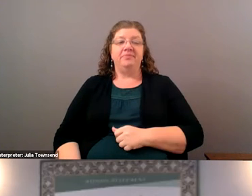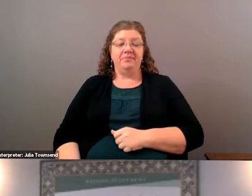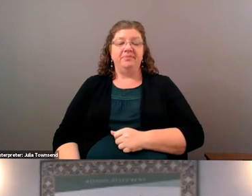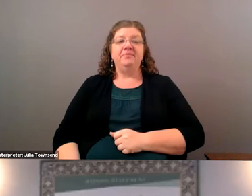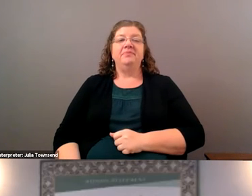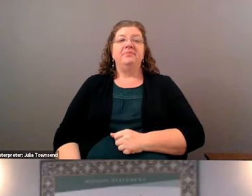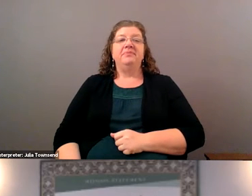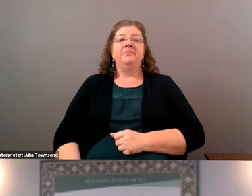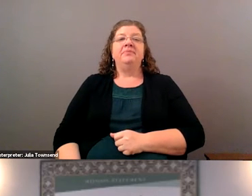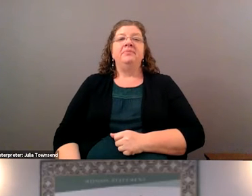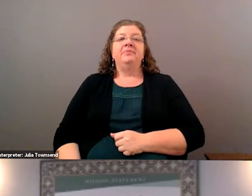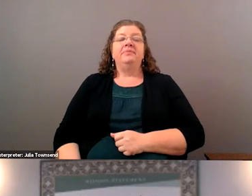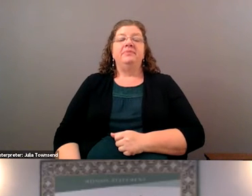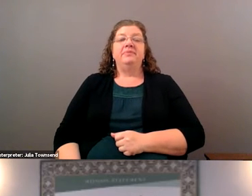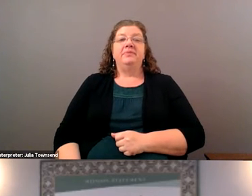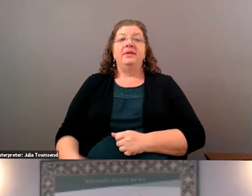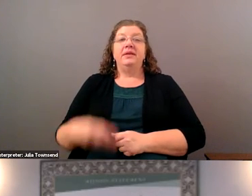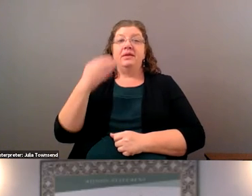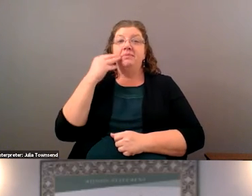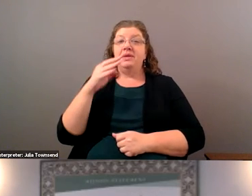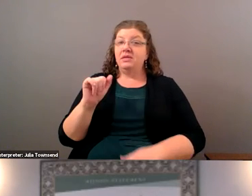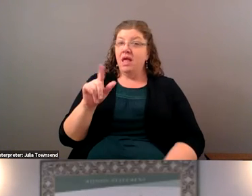Señora Álvarez.